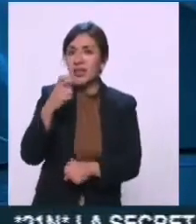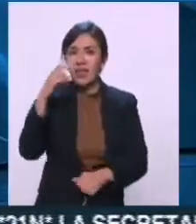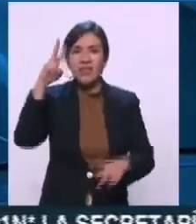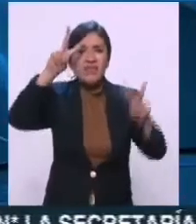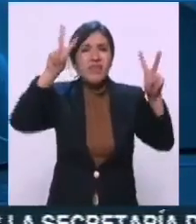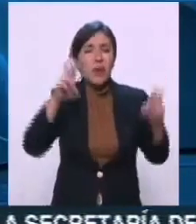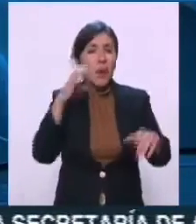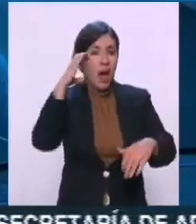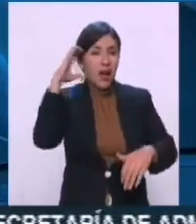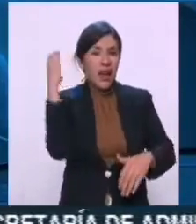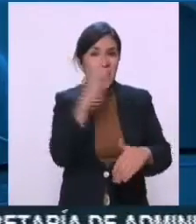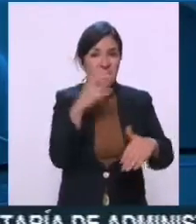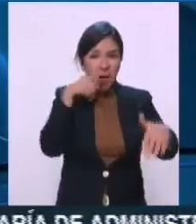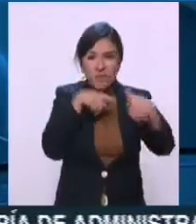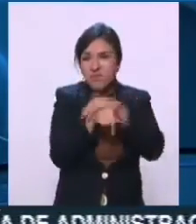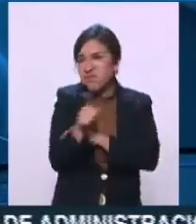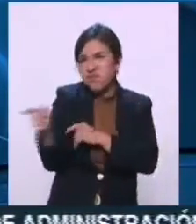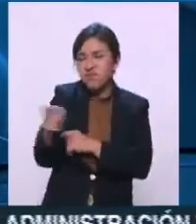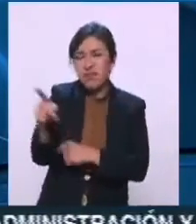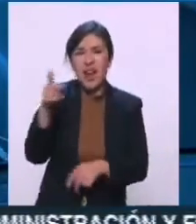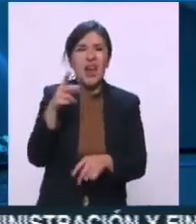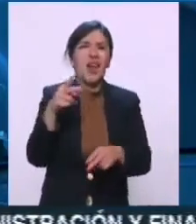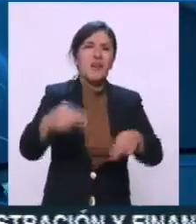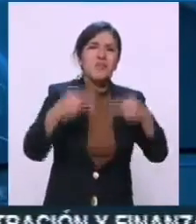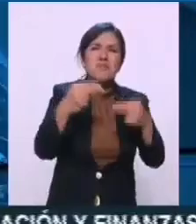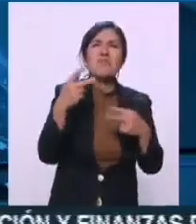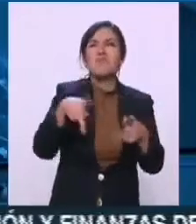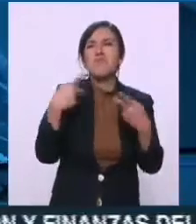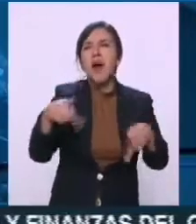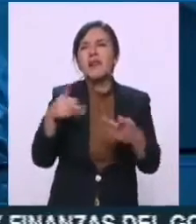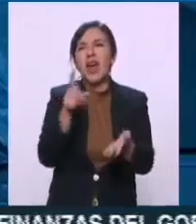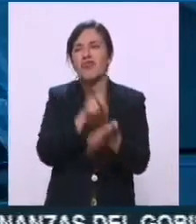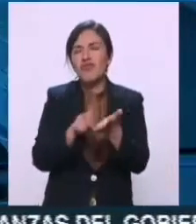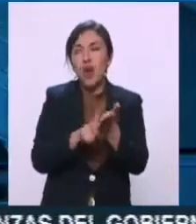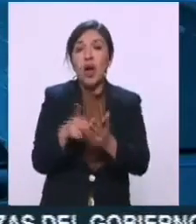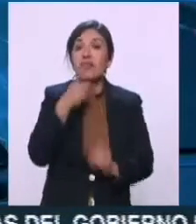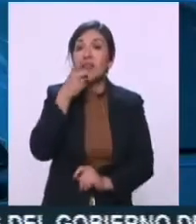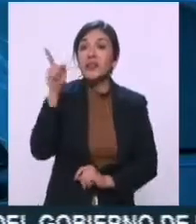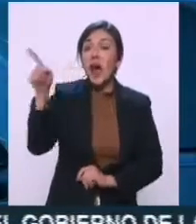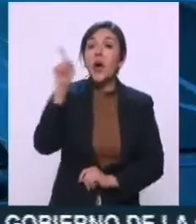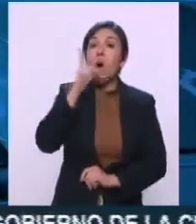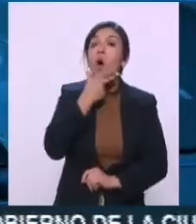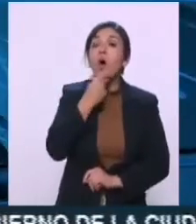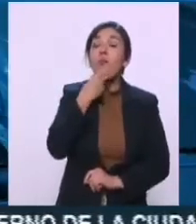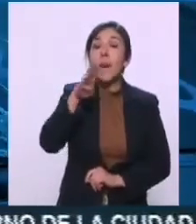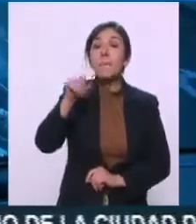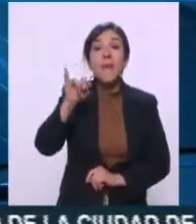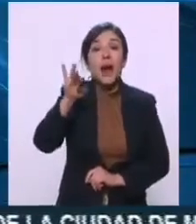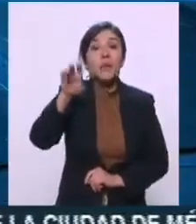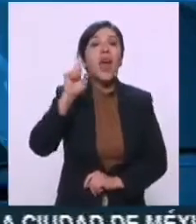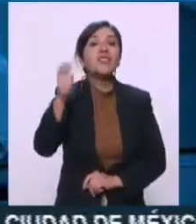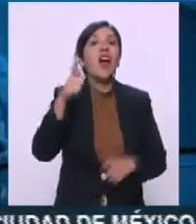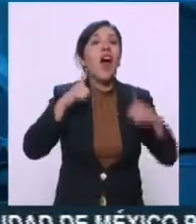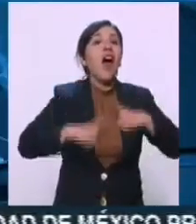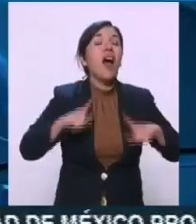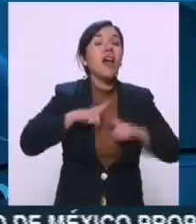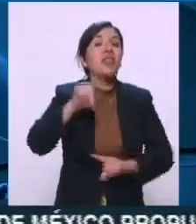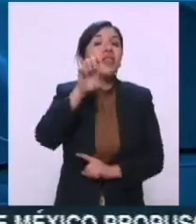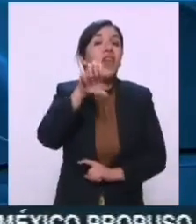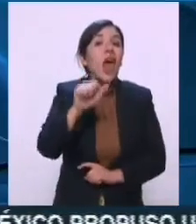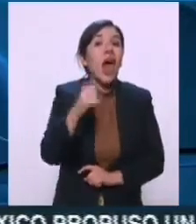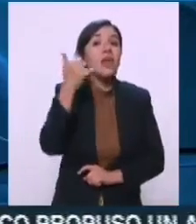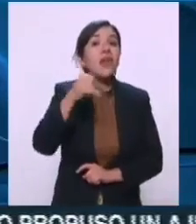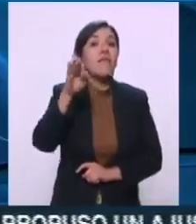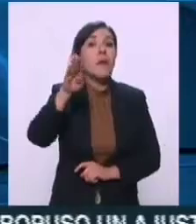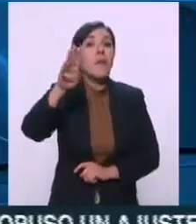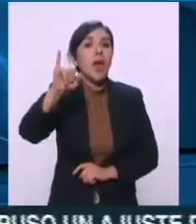organizado, especialmente el del narco, pues revela que la Barbie era un agente de la DEA y del